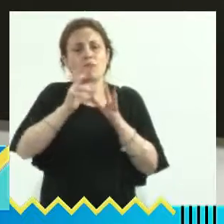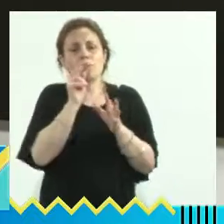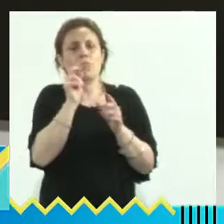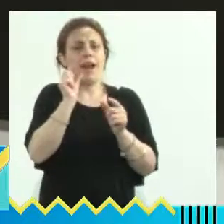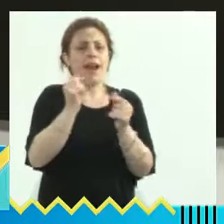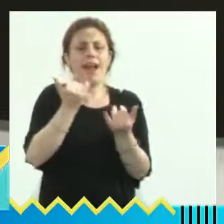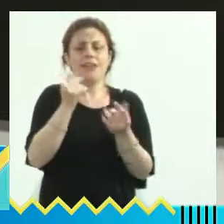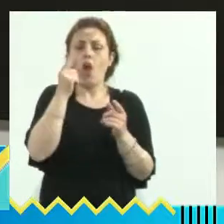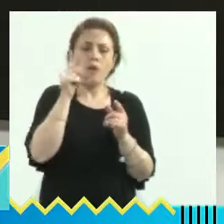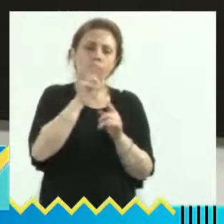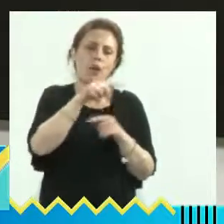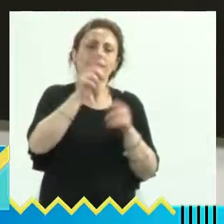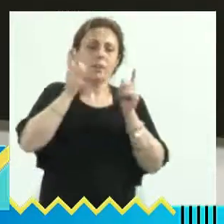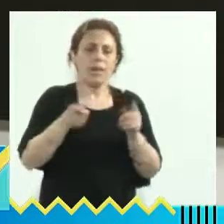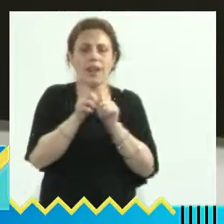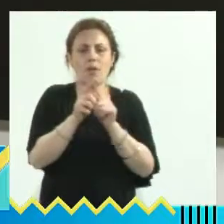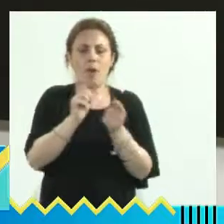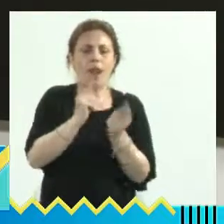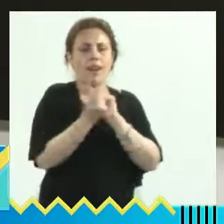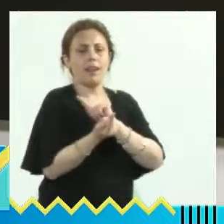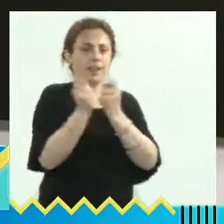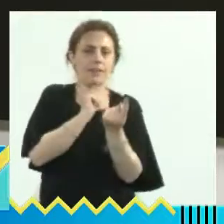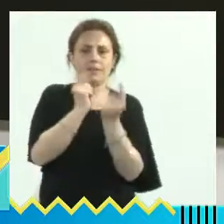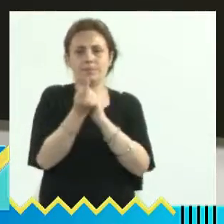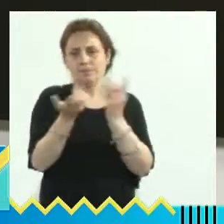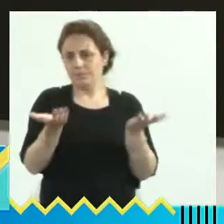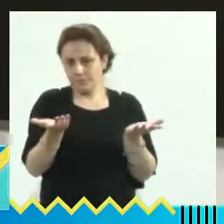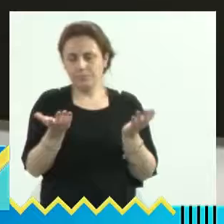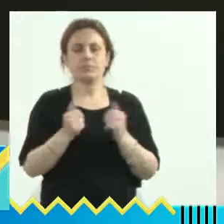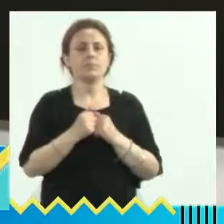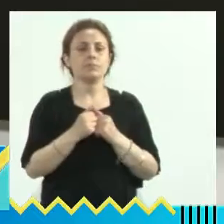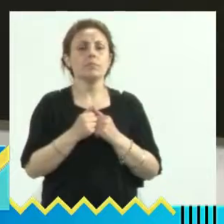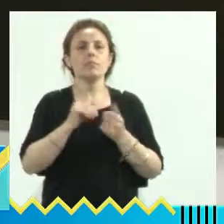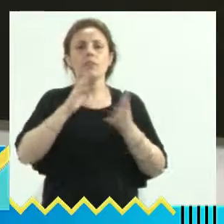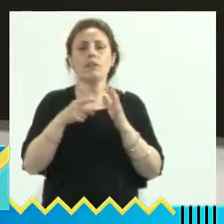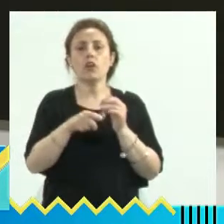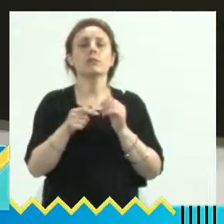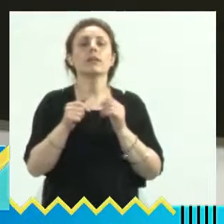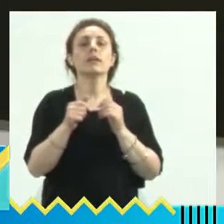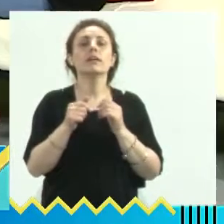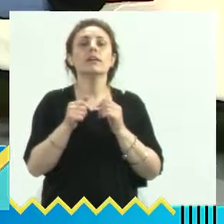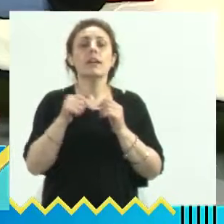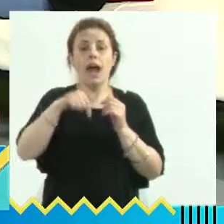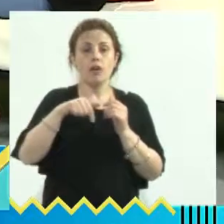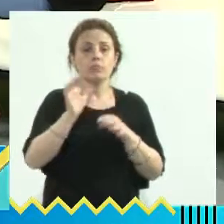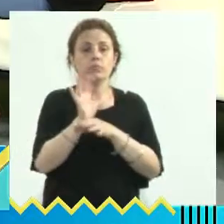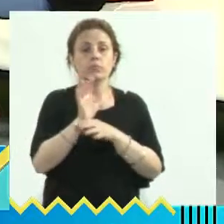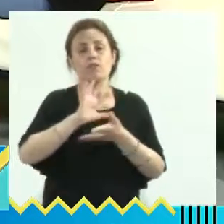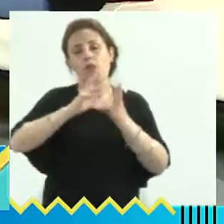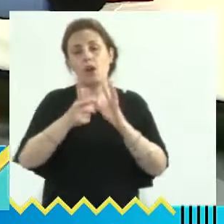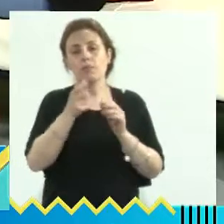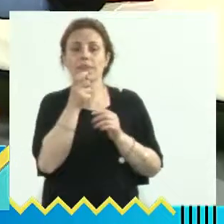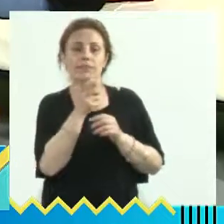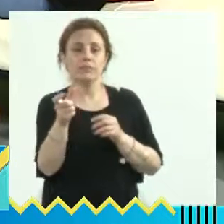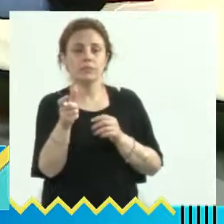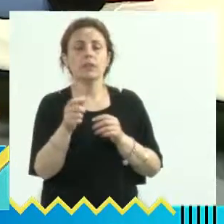a la mujer también, a las mujeres también, ¿no? Claro, claro. Y acá hay una redefinición de